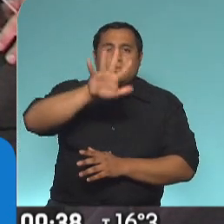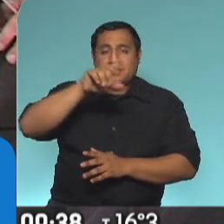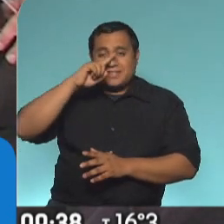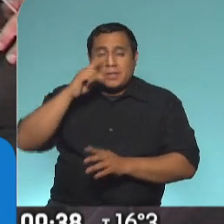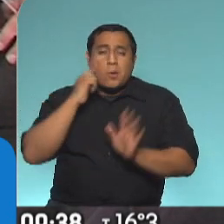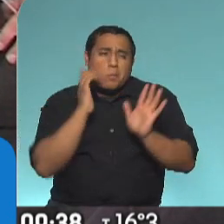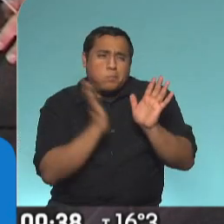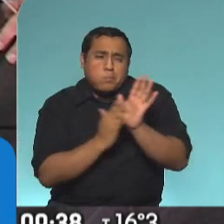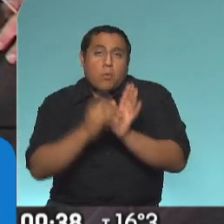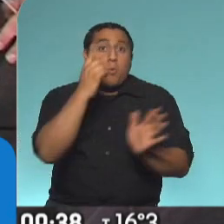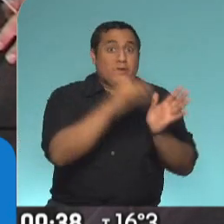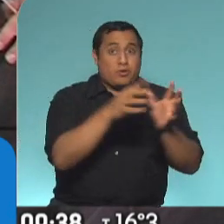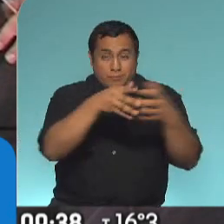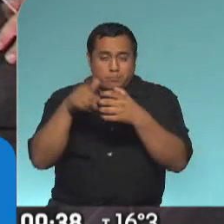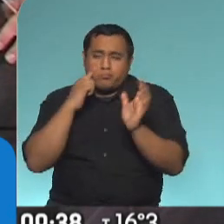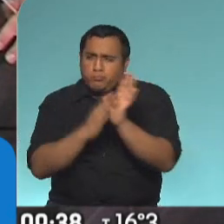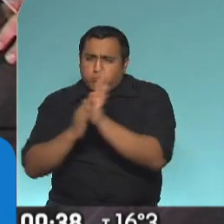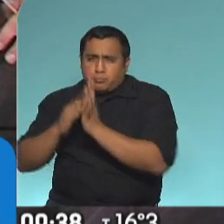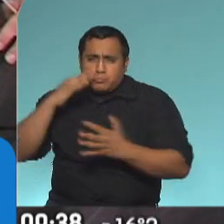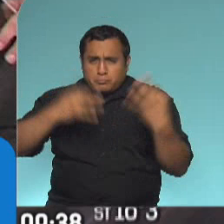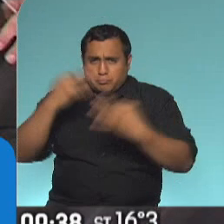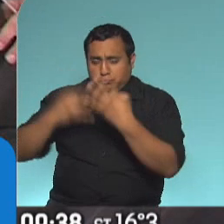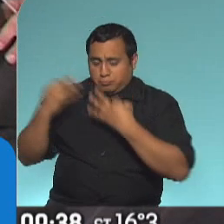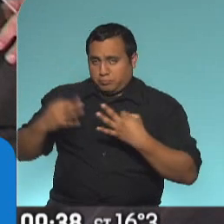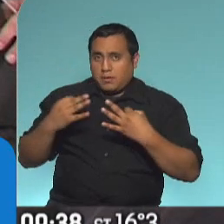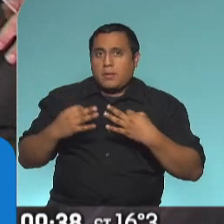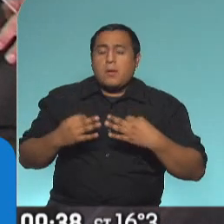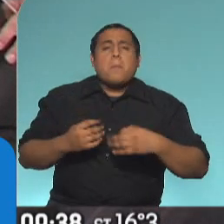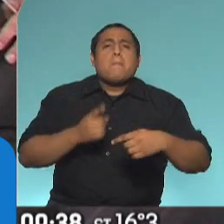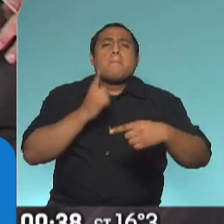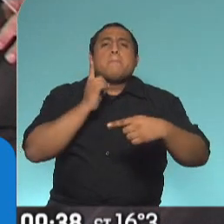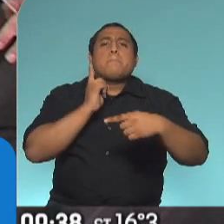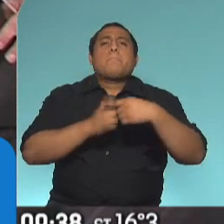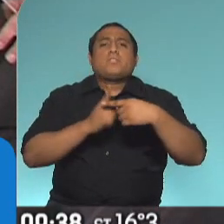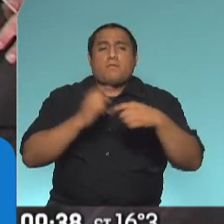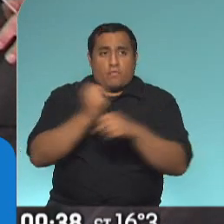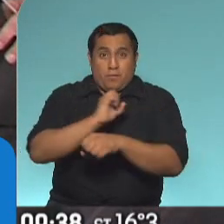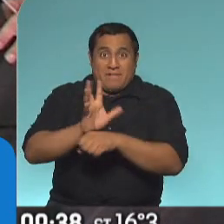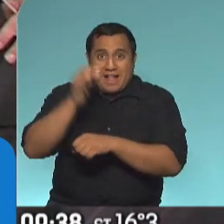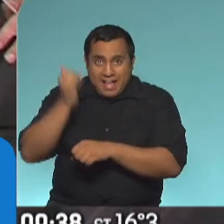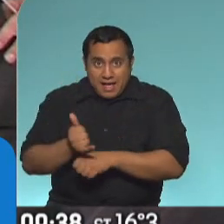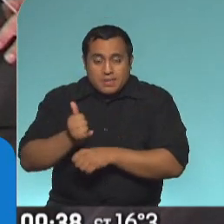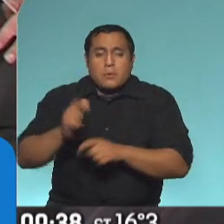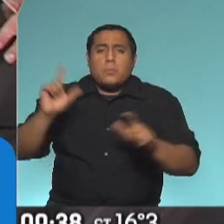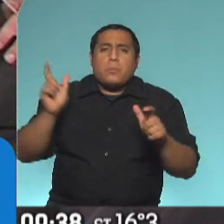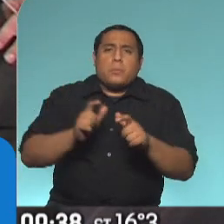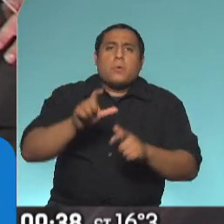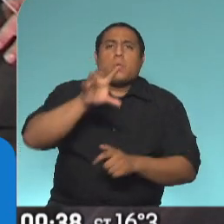85.357 test por millón de habitantes han sido efectuados con un porcentaje promedio de positividad que desciende